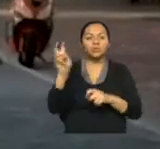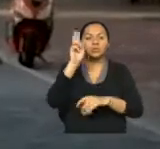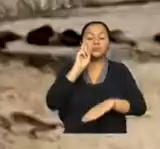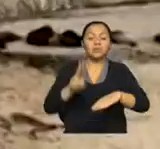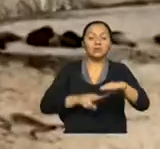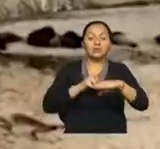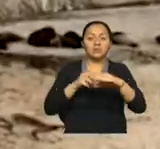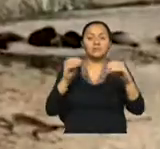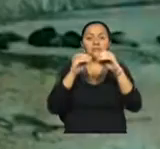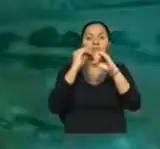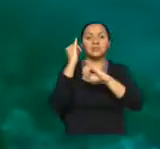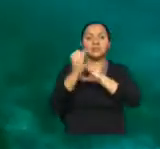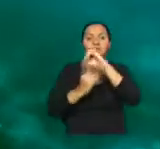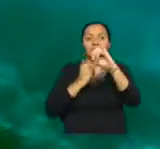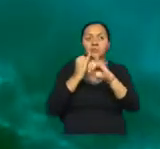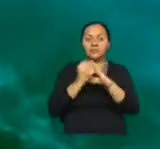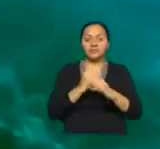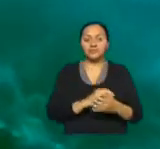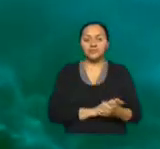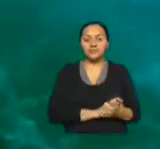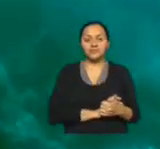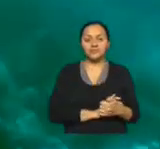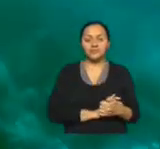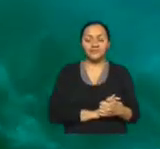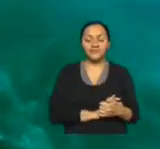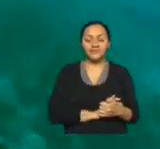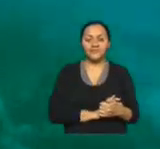y extranjeros.